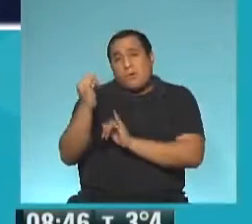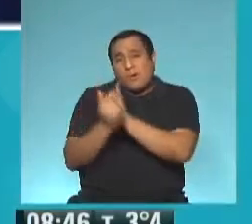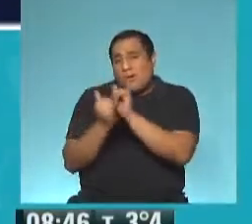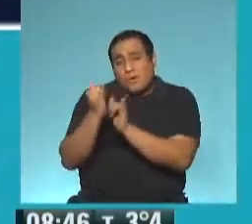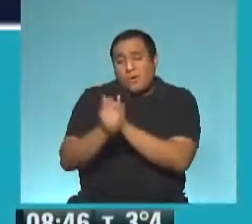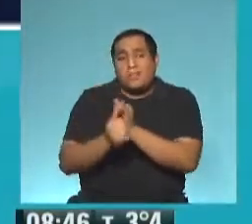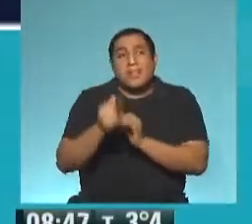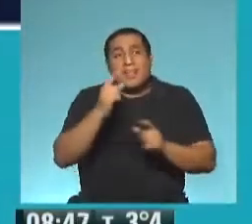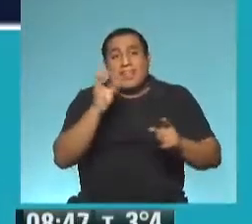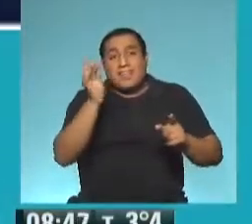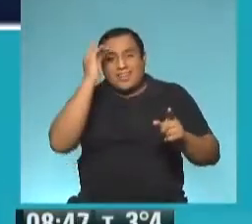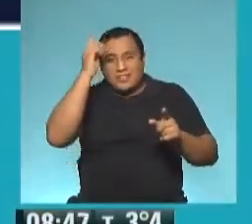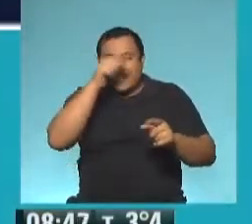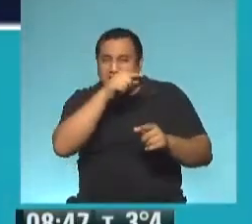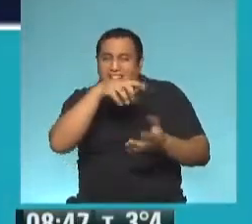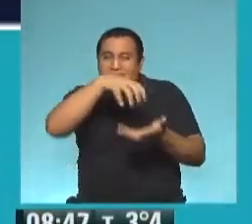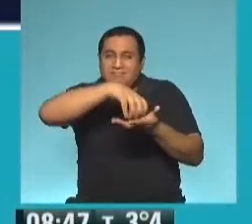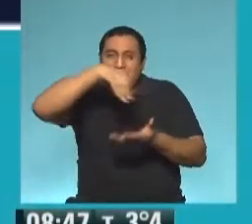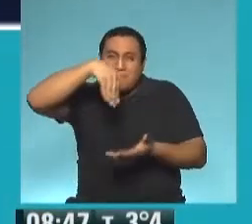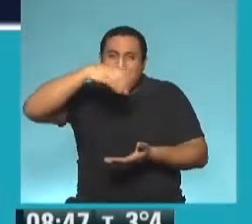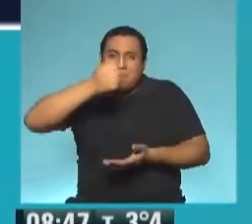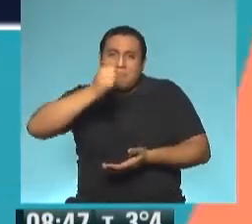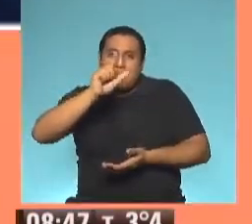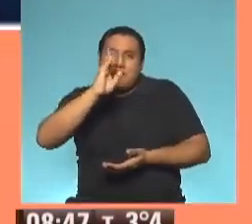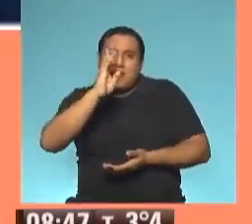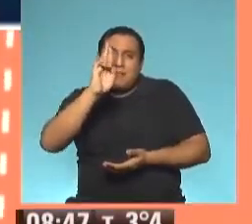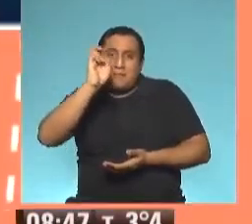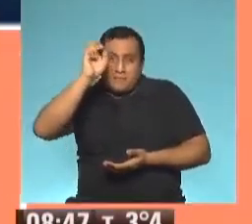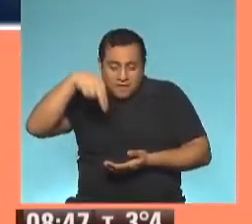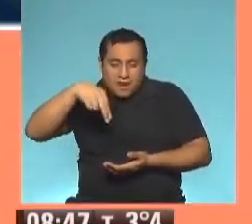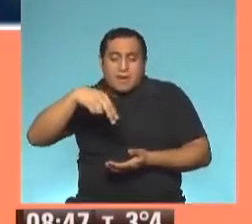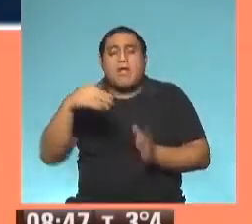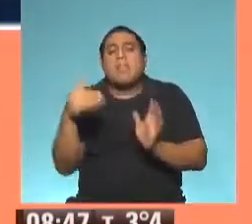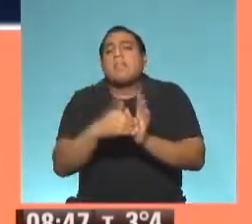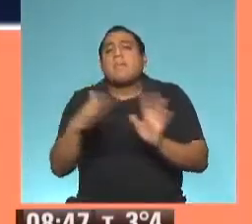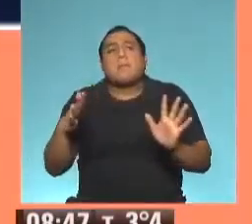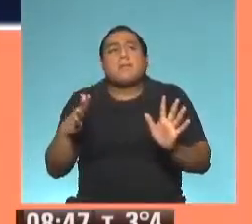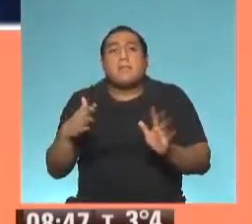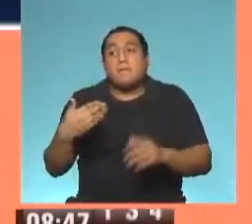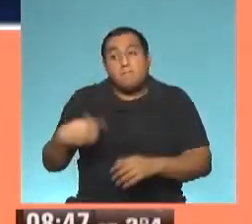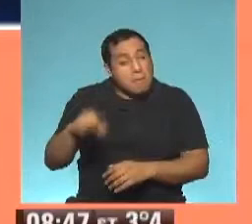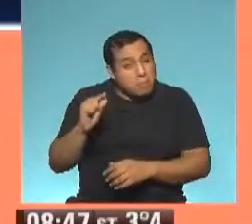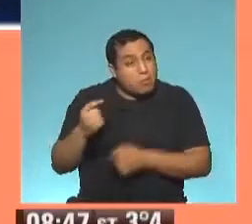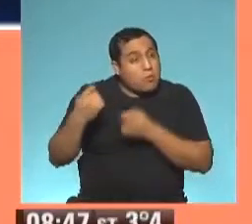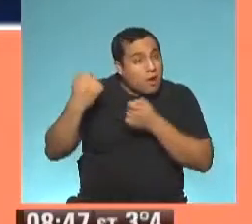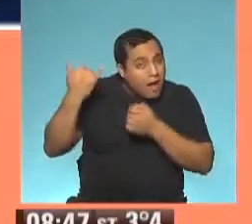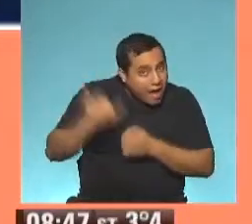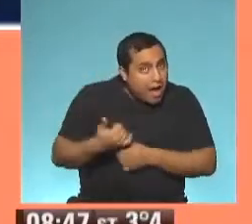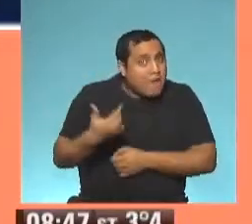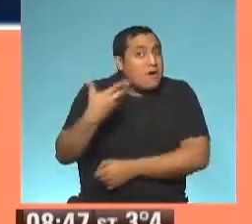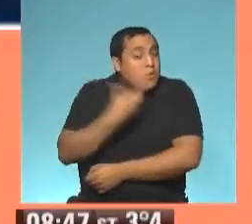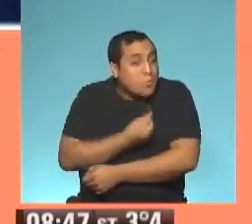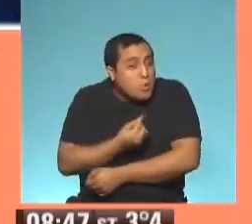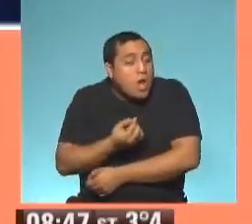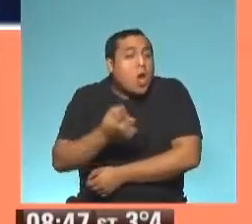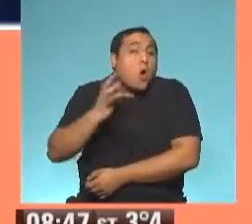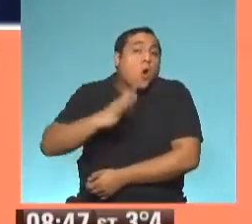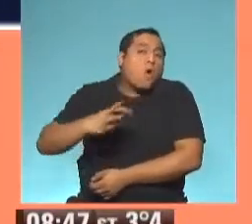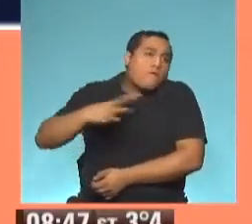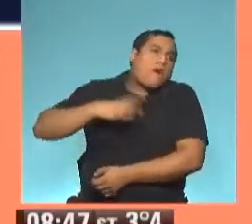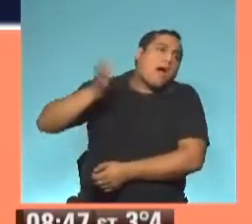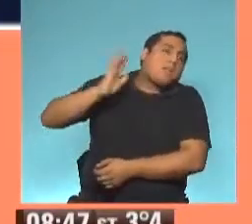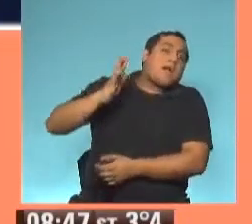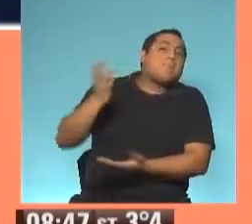con la directora del Malbrán, depende mucho de cuán cerca o lejos esté la vacuna, y depende de una serie de